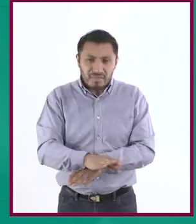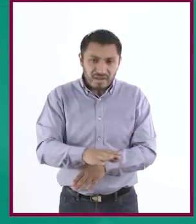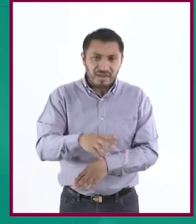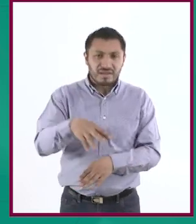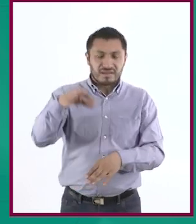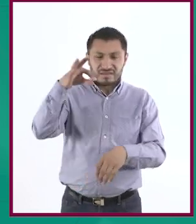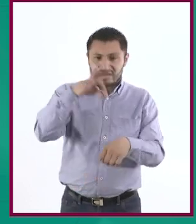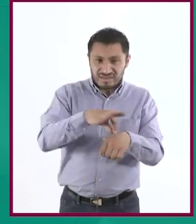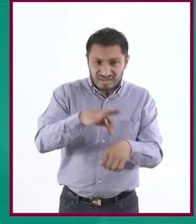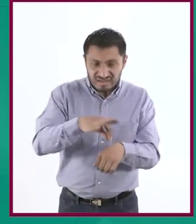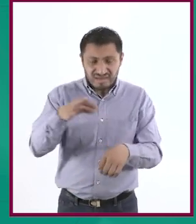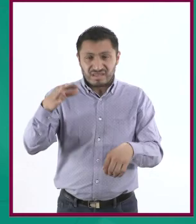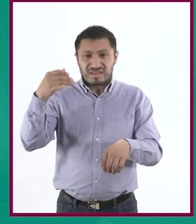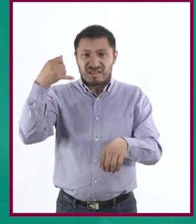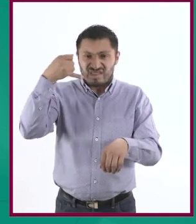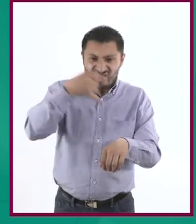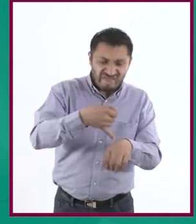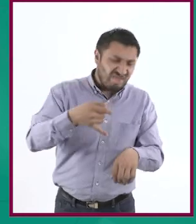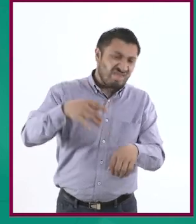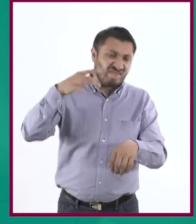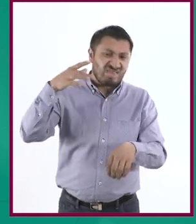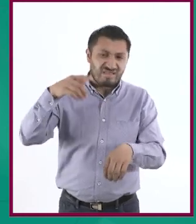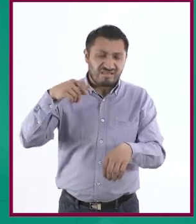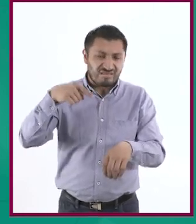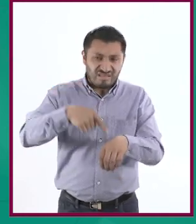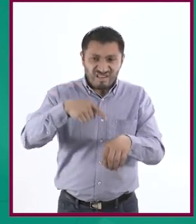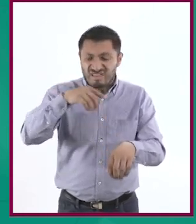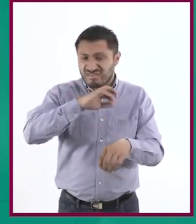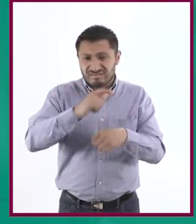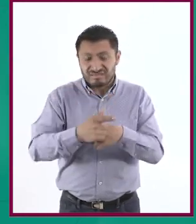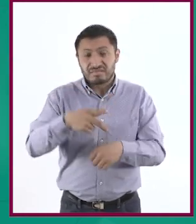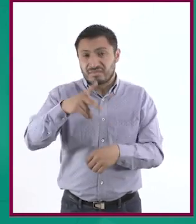no hay una demostración contundente de que aumenten la productividad.